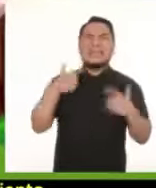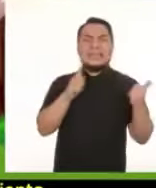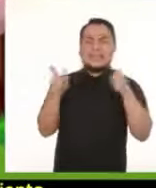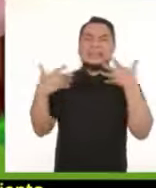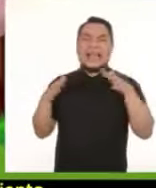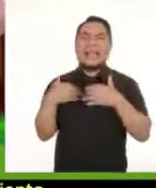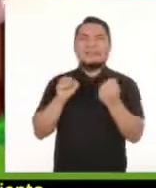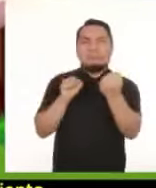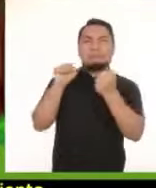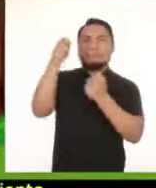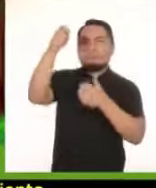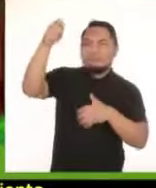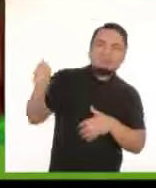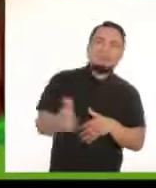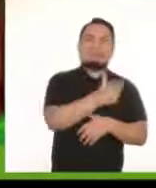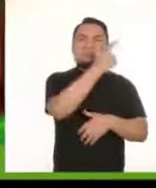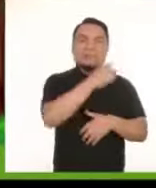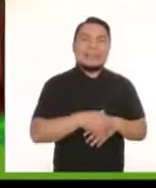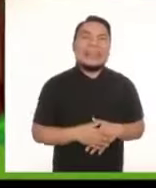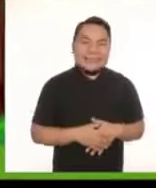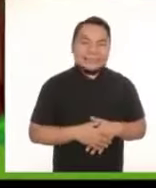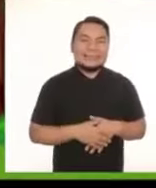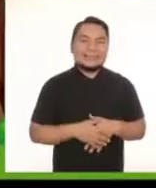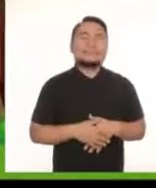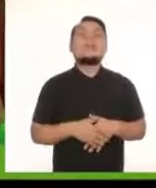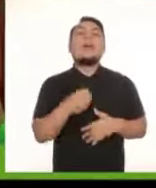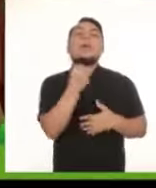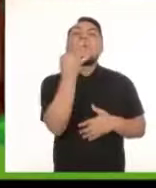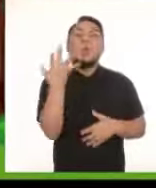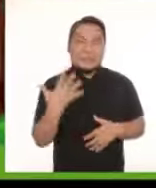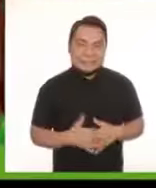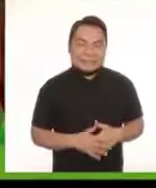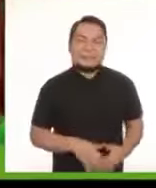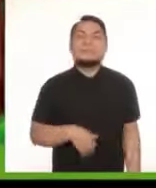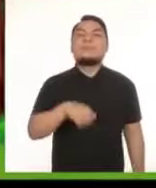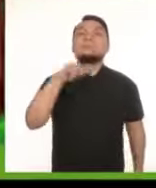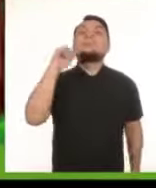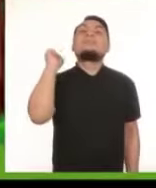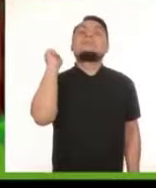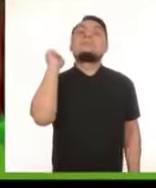para hacer mi super lanzamiento! ¡A la cuenta de